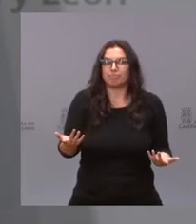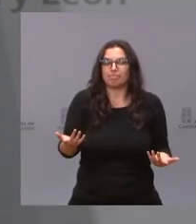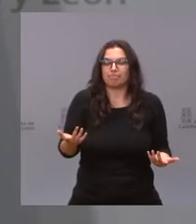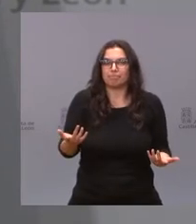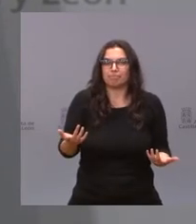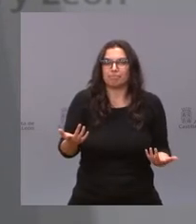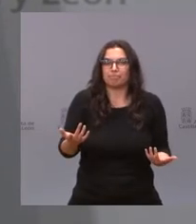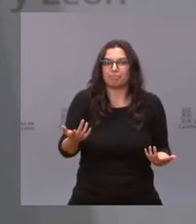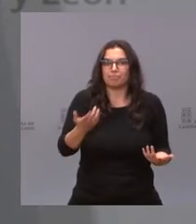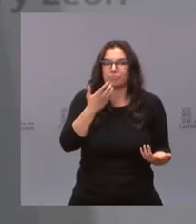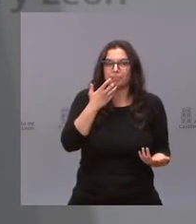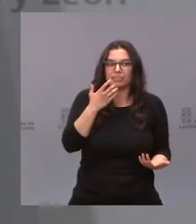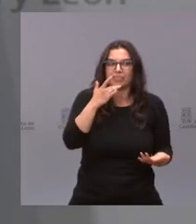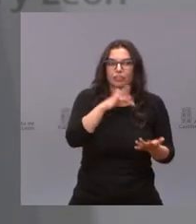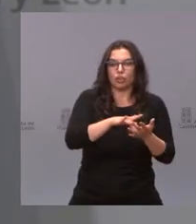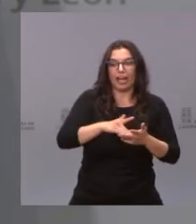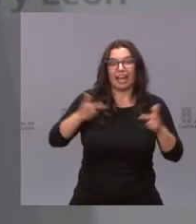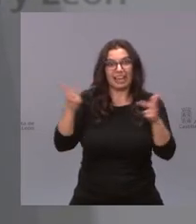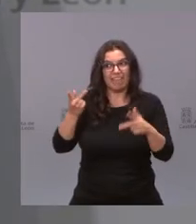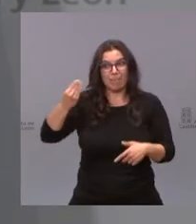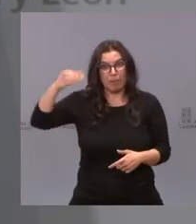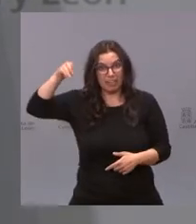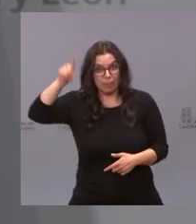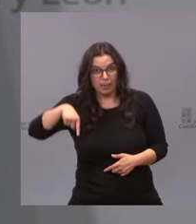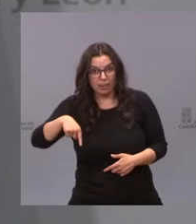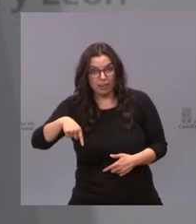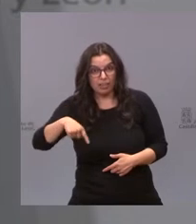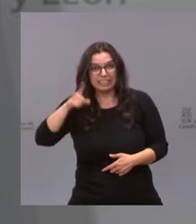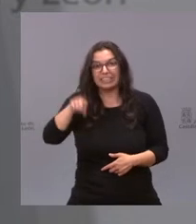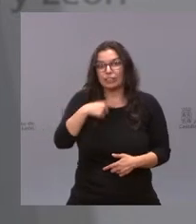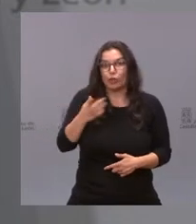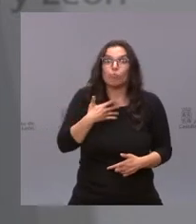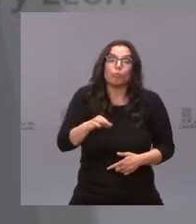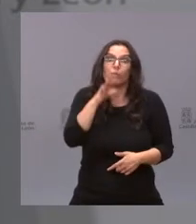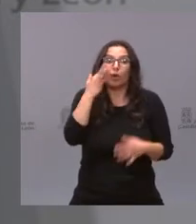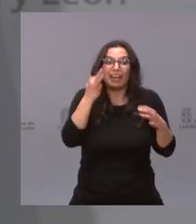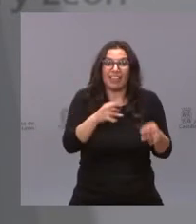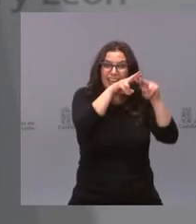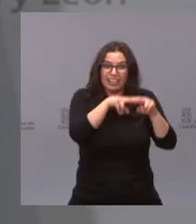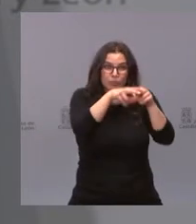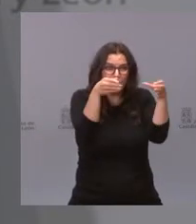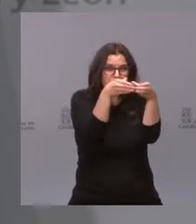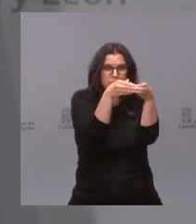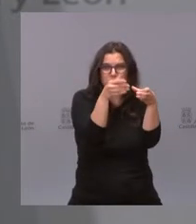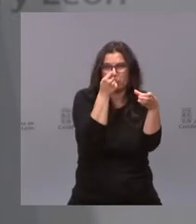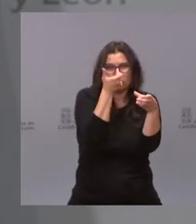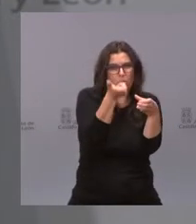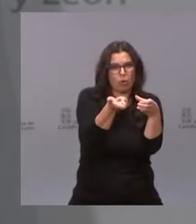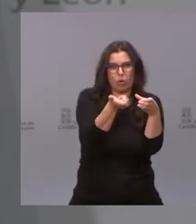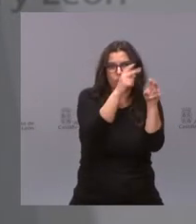si va a ocurrir lo mismo con los graves, pero puede suceder, porque el tamaño de la muestra es completamente insuficiente. O